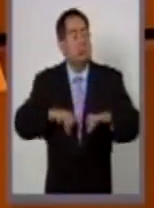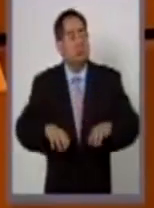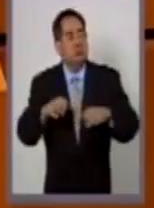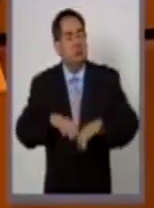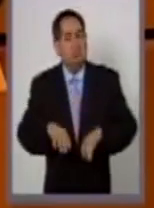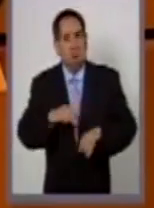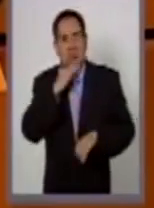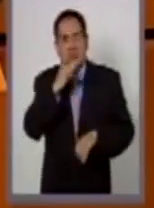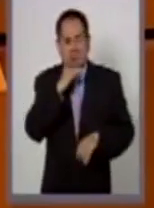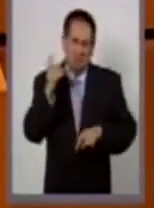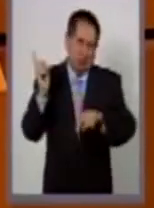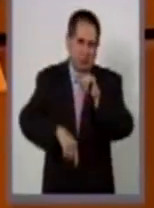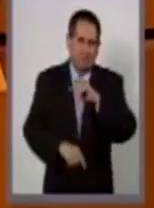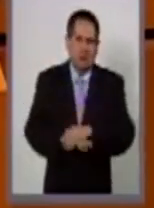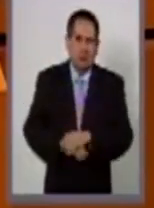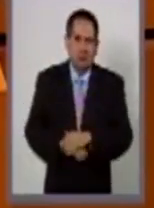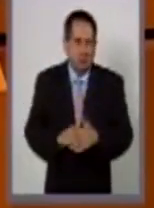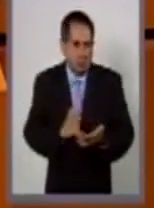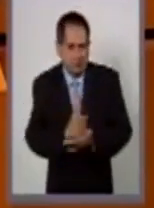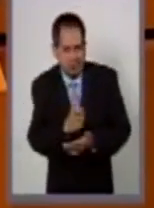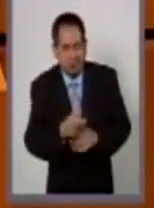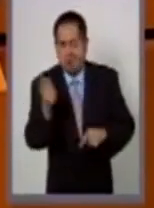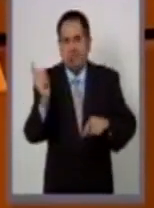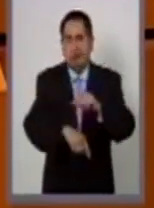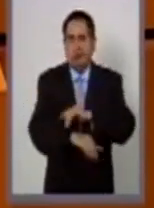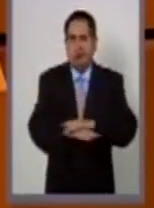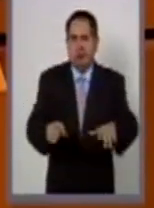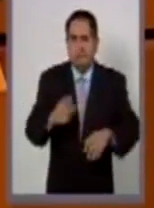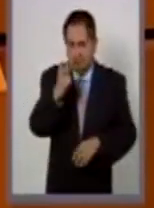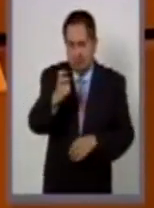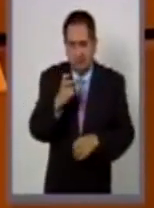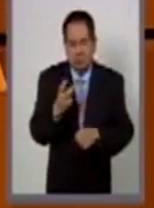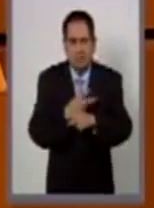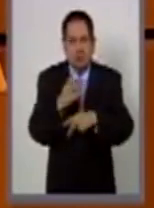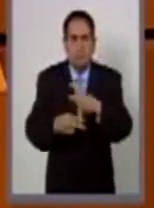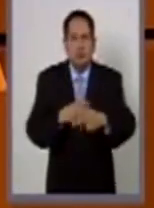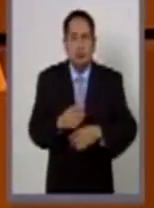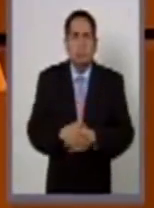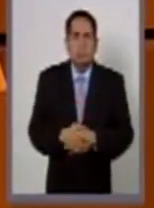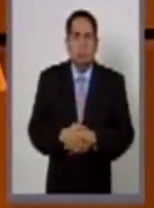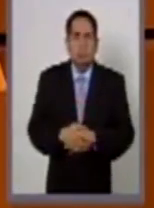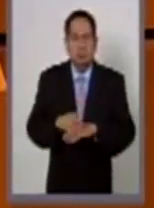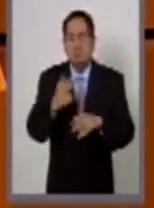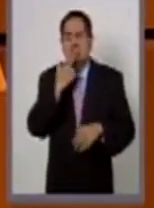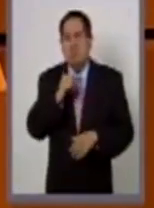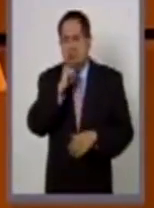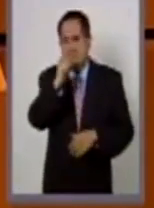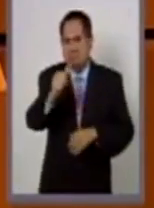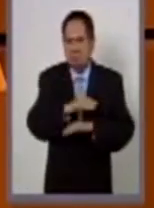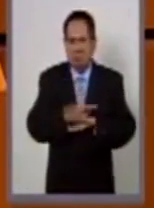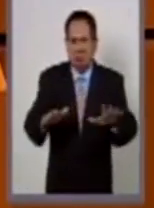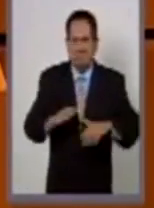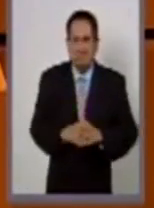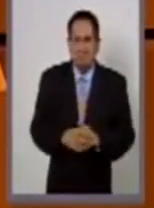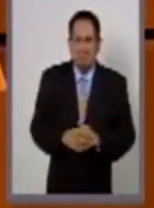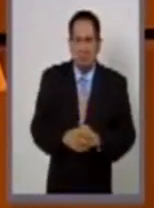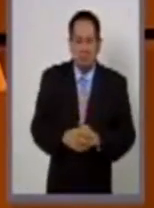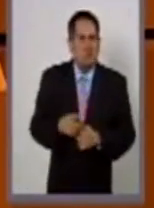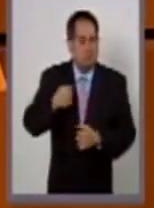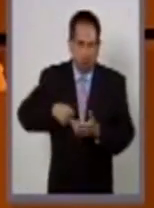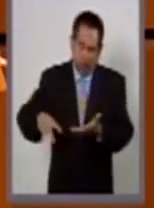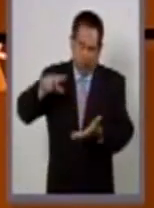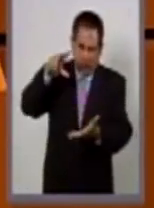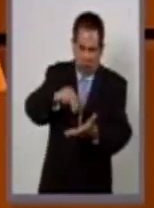de mala manera, comprándolo. Eso es lo que están haciendo. De nada les va a servir en esta ocasión. Estamos en